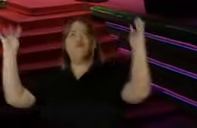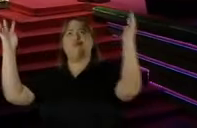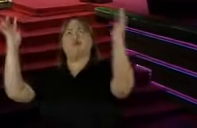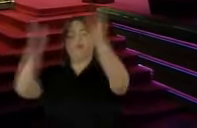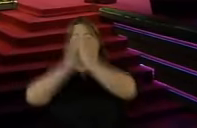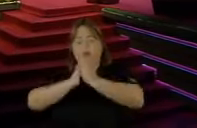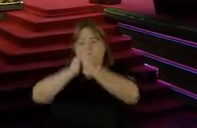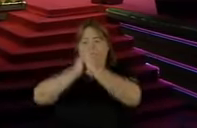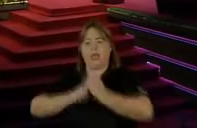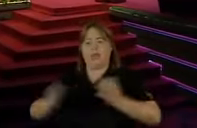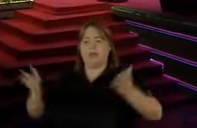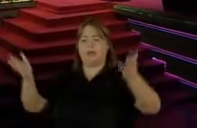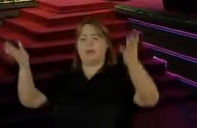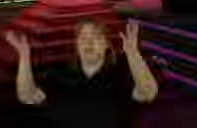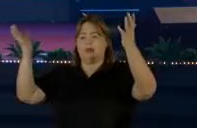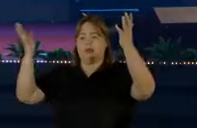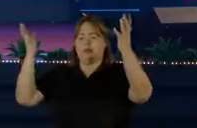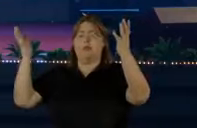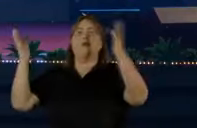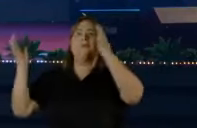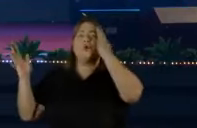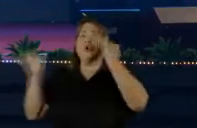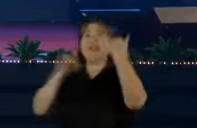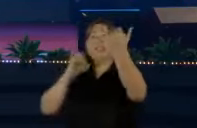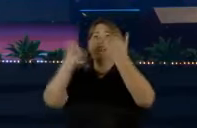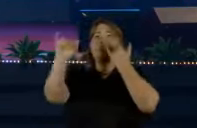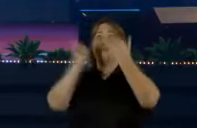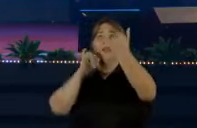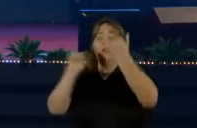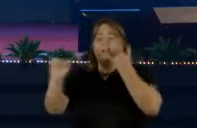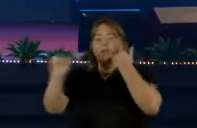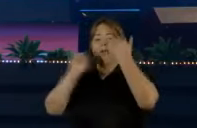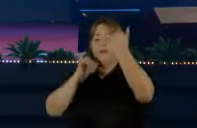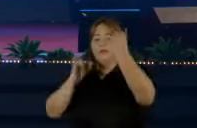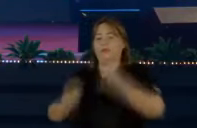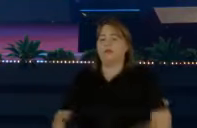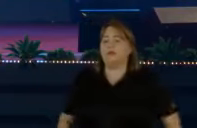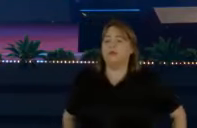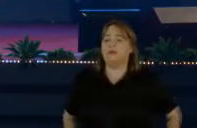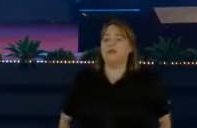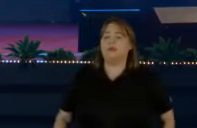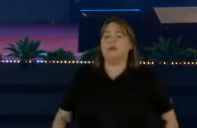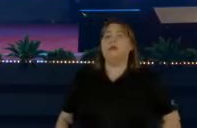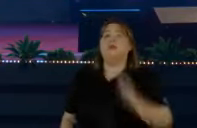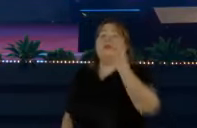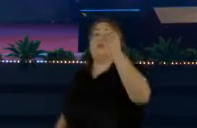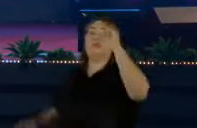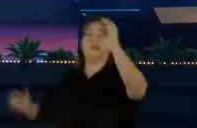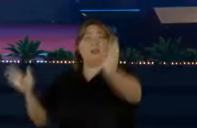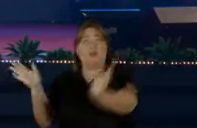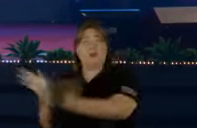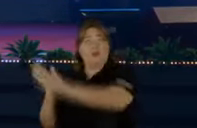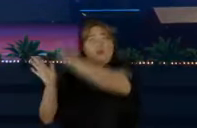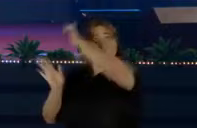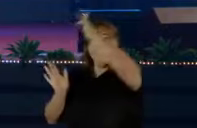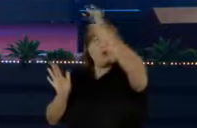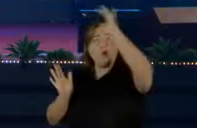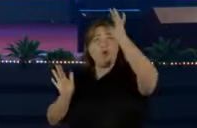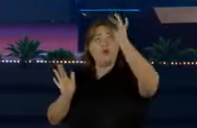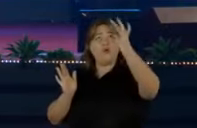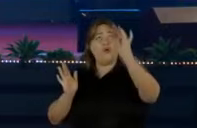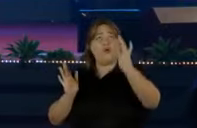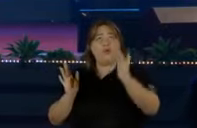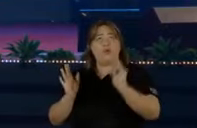adoran. Santo el que vive por la eternidad, tuya es la gloria y por siempre